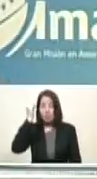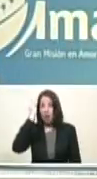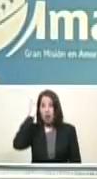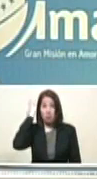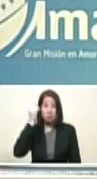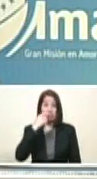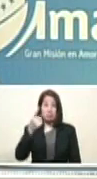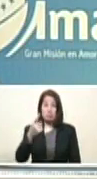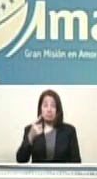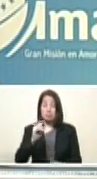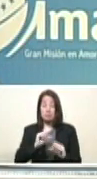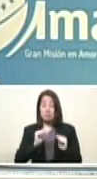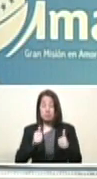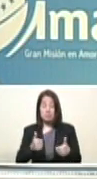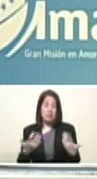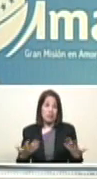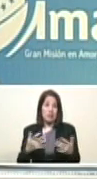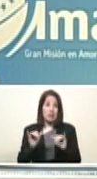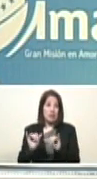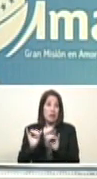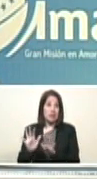lanzado.